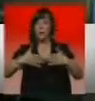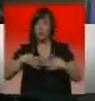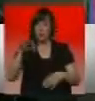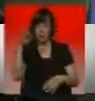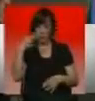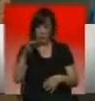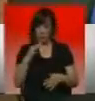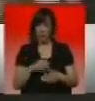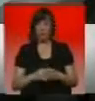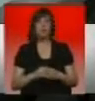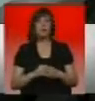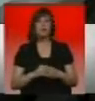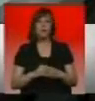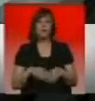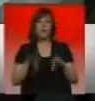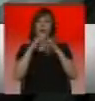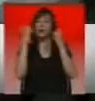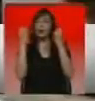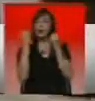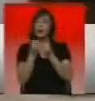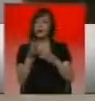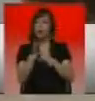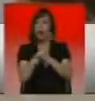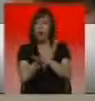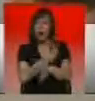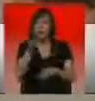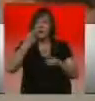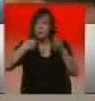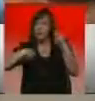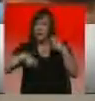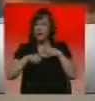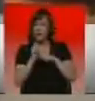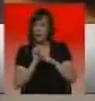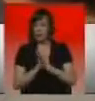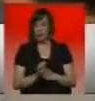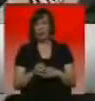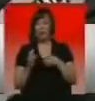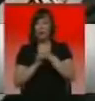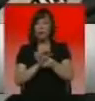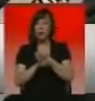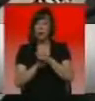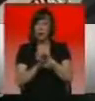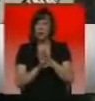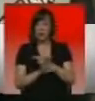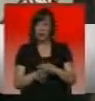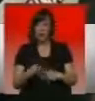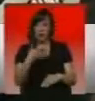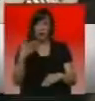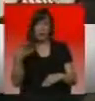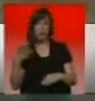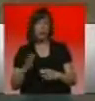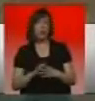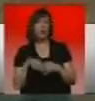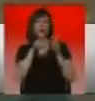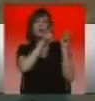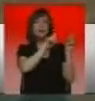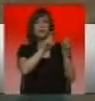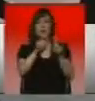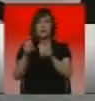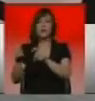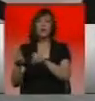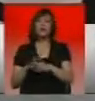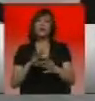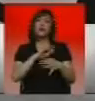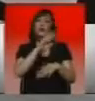las investigaciones, la organización se dedicaba a vender y promocionar bienes al mercadeo de encuestas de opinión y la